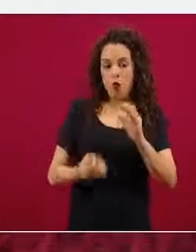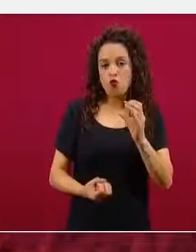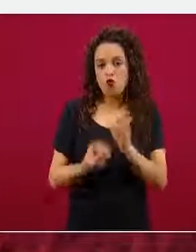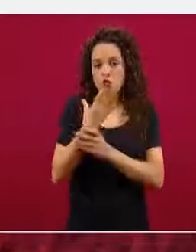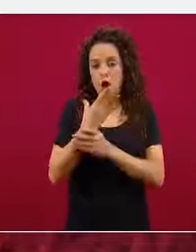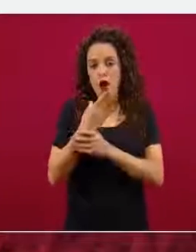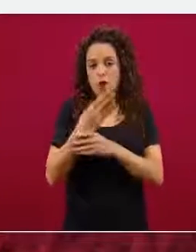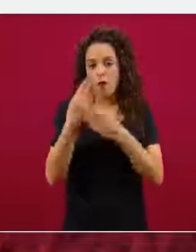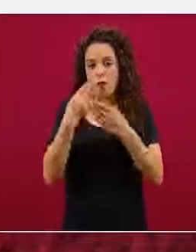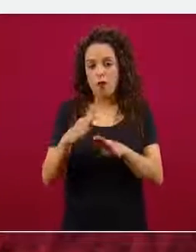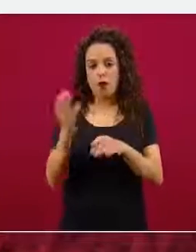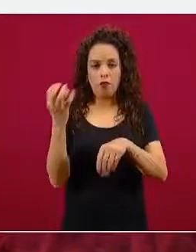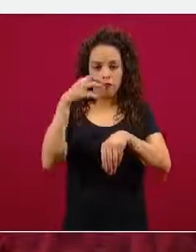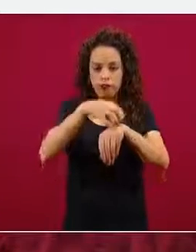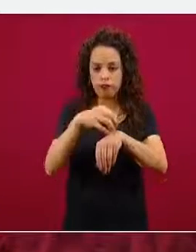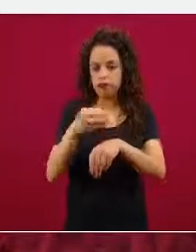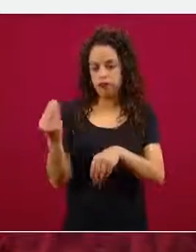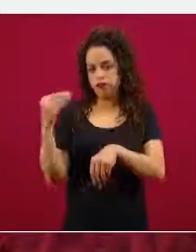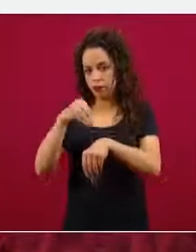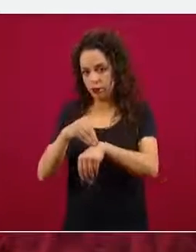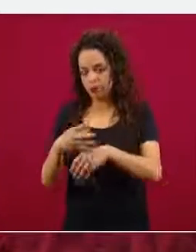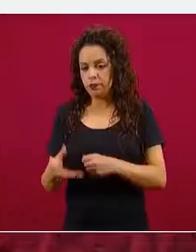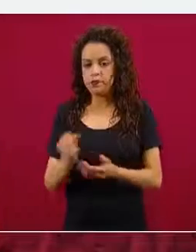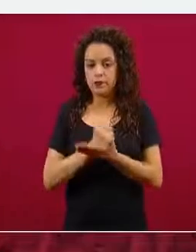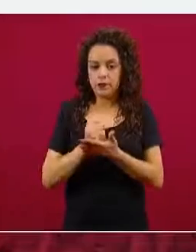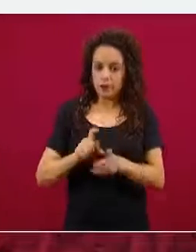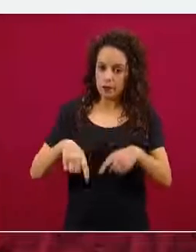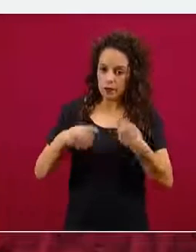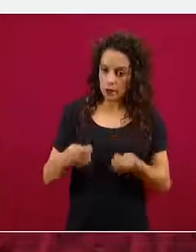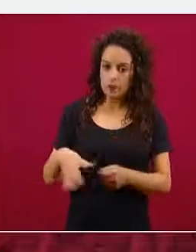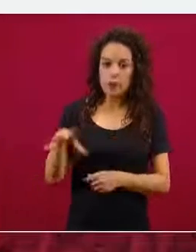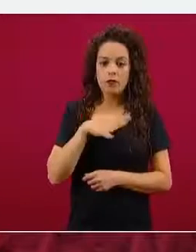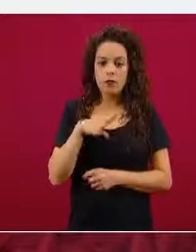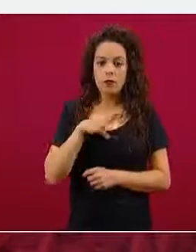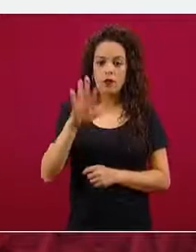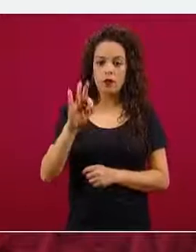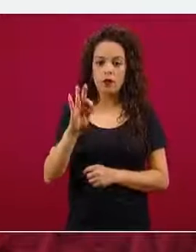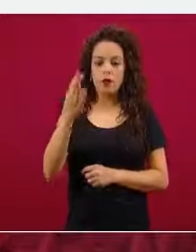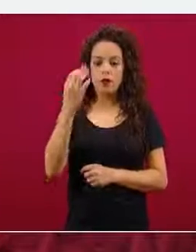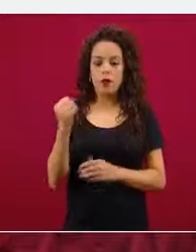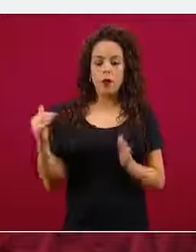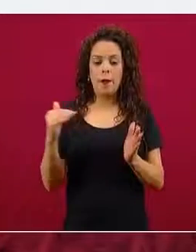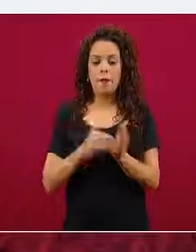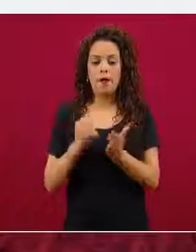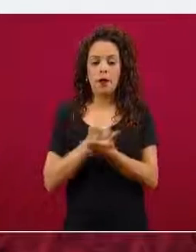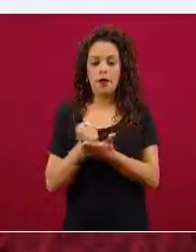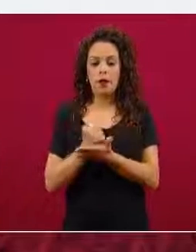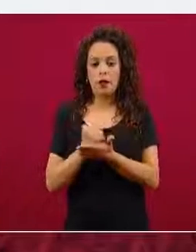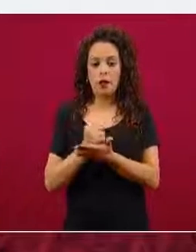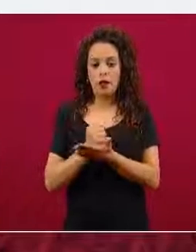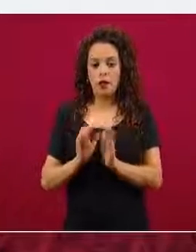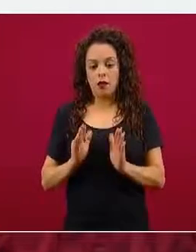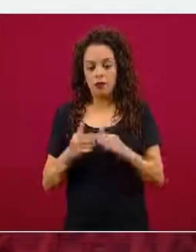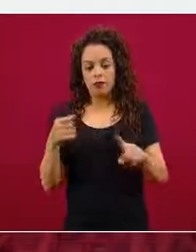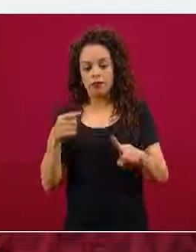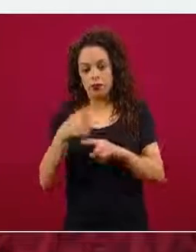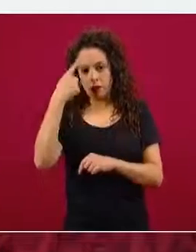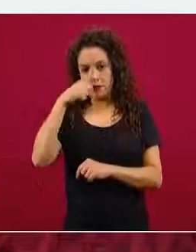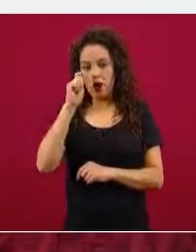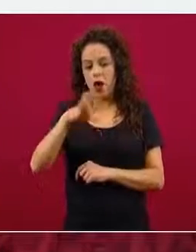está impulsando más crédito y tiene 49,000 créditos a sectores objetivo dentro del tema de